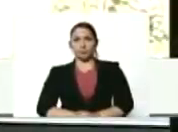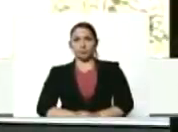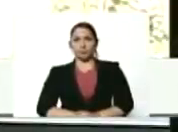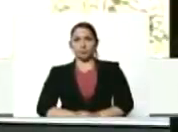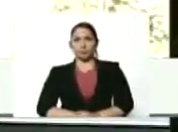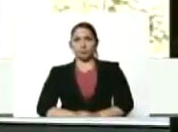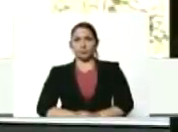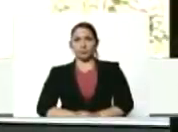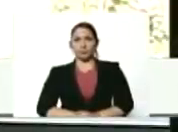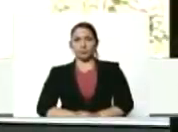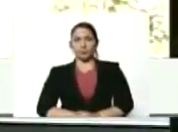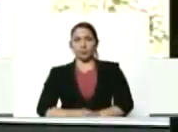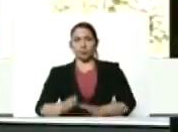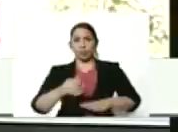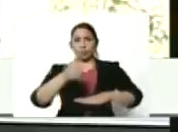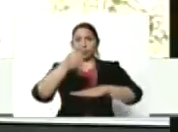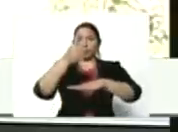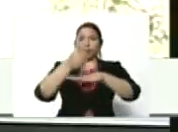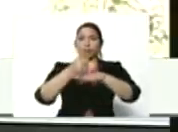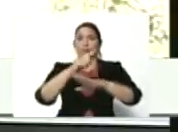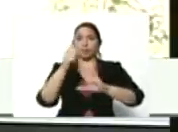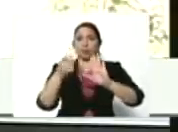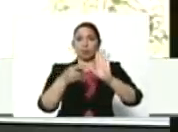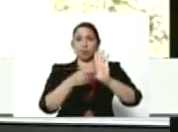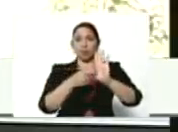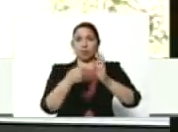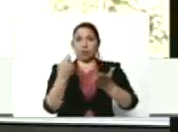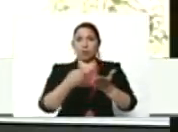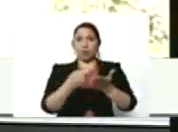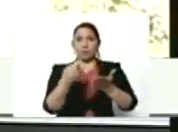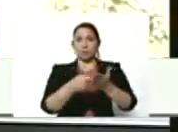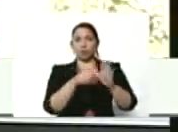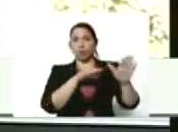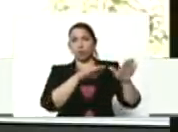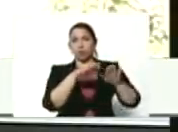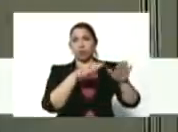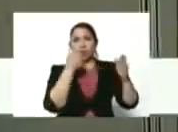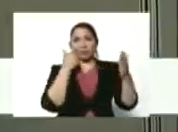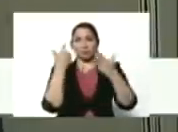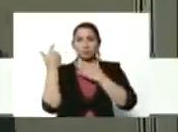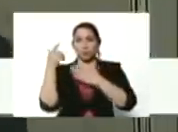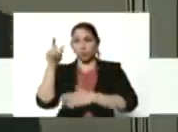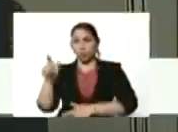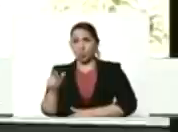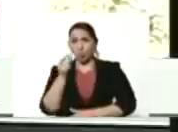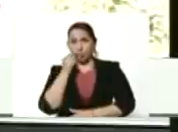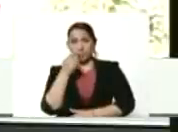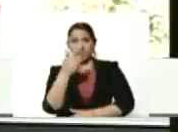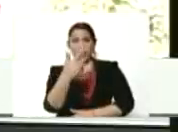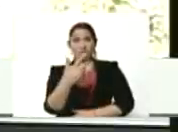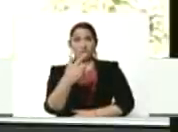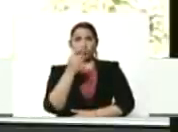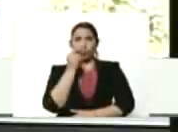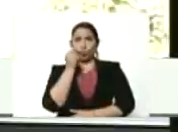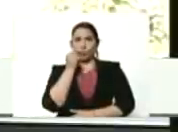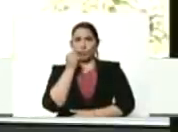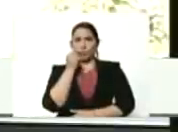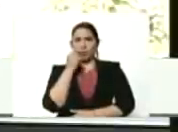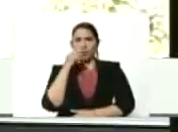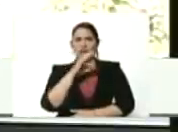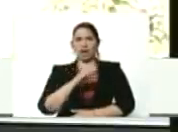el director general de inversión extranjera, Carlos Luis Jorge Méndez. Tienes tres nombres, Carlos Luis